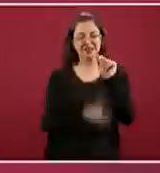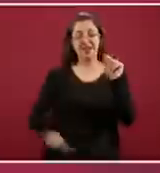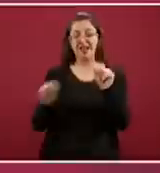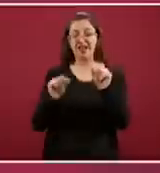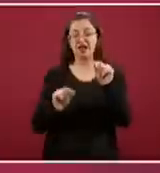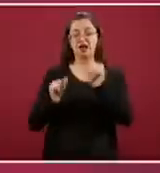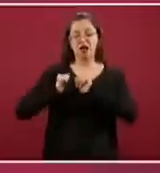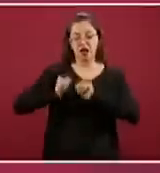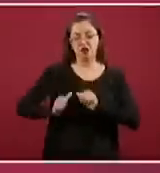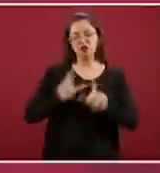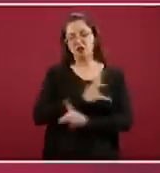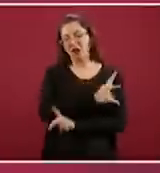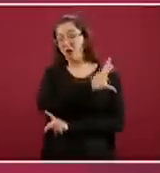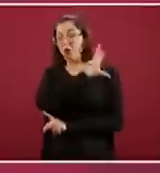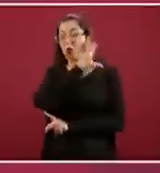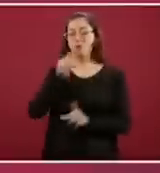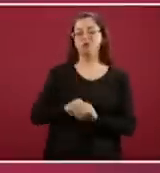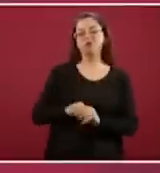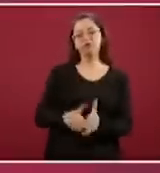austeridad del Estado